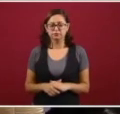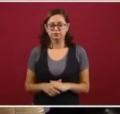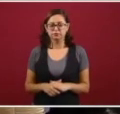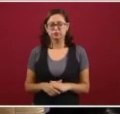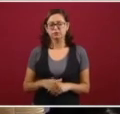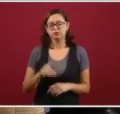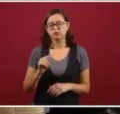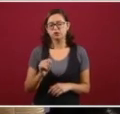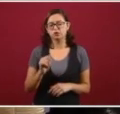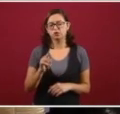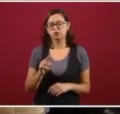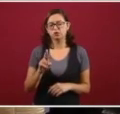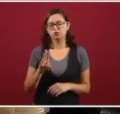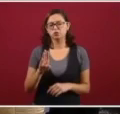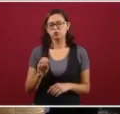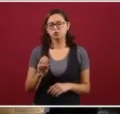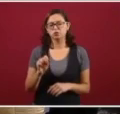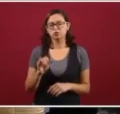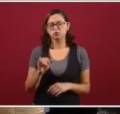turbocina.